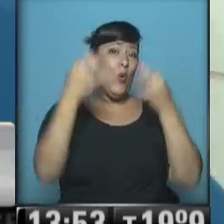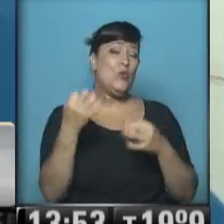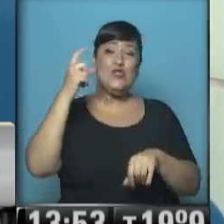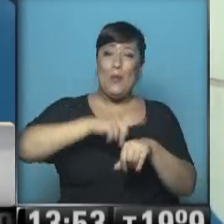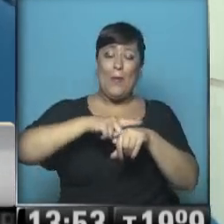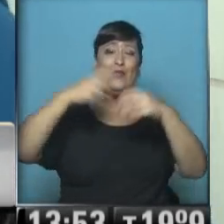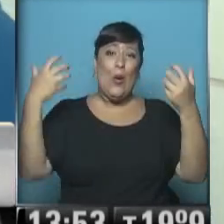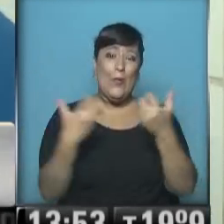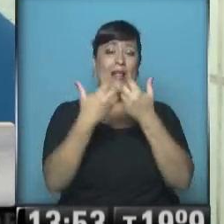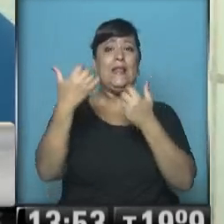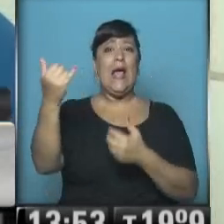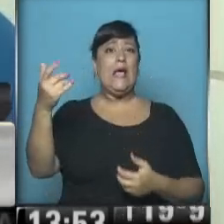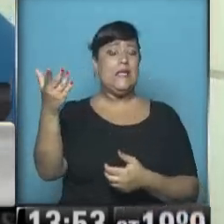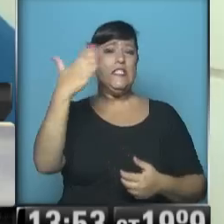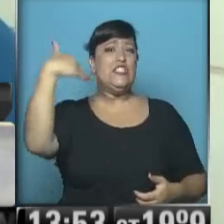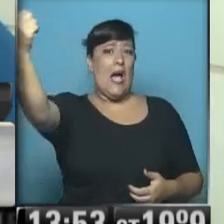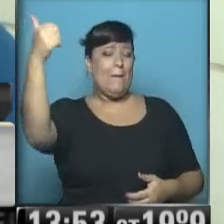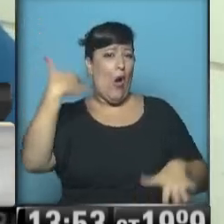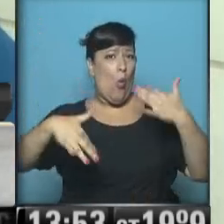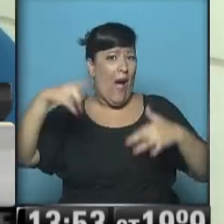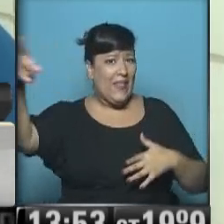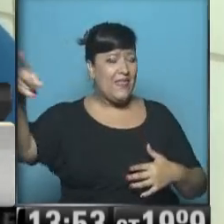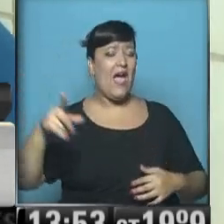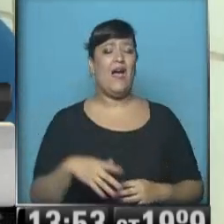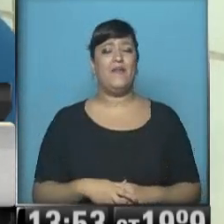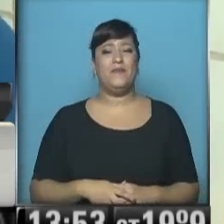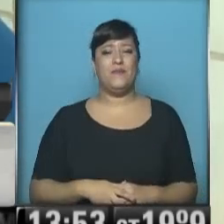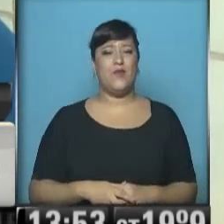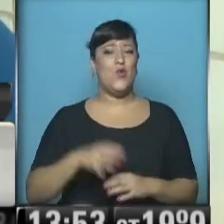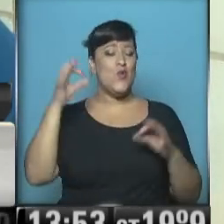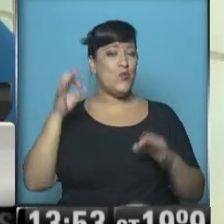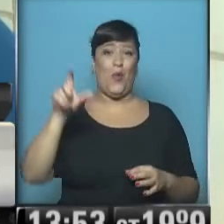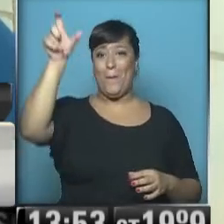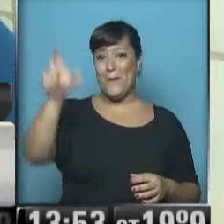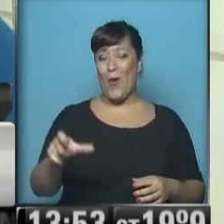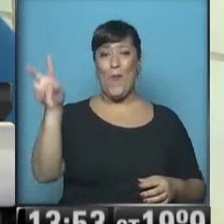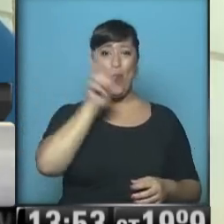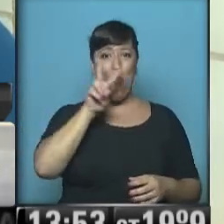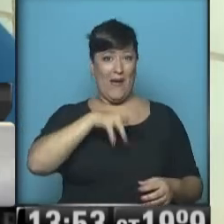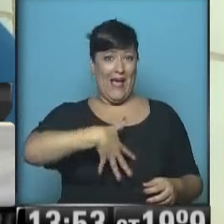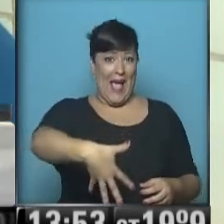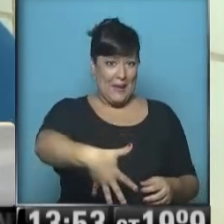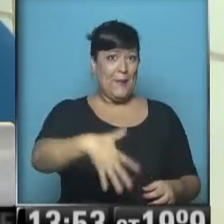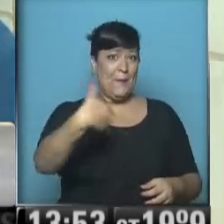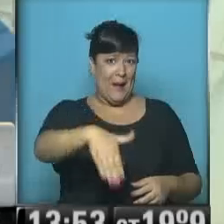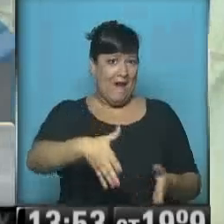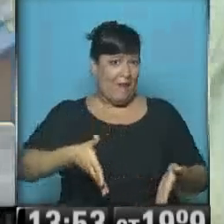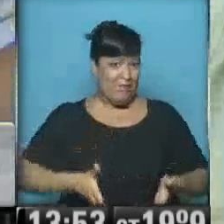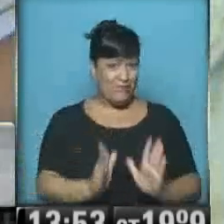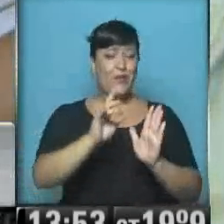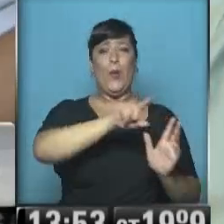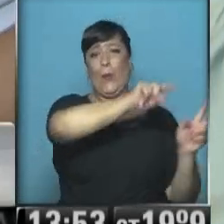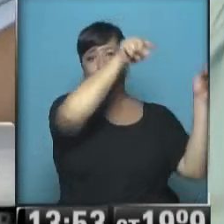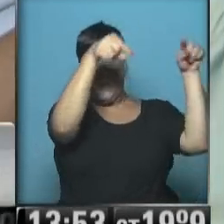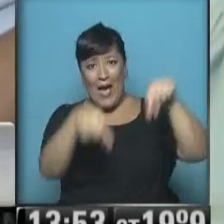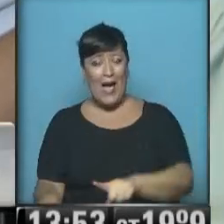brindis, nos llaman de La Guardia y estaba la paciente que estaba ya a punto de tener. Bajamos